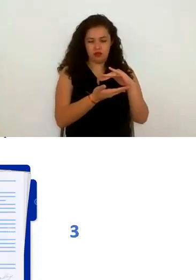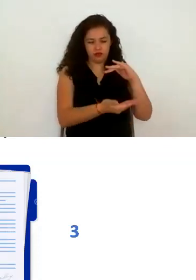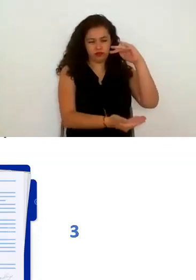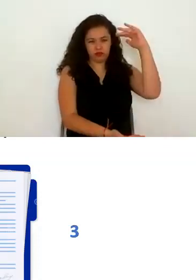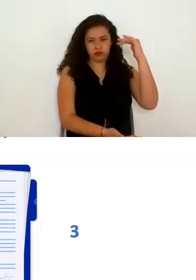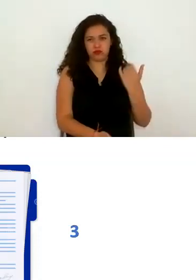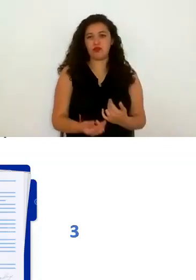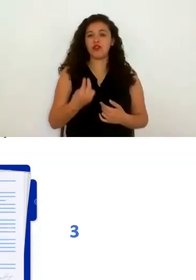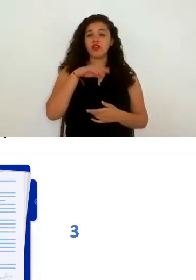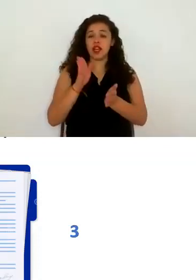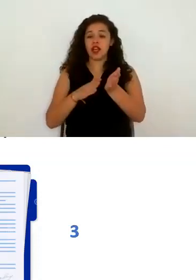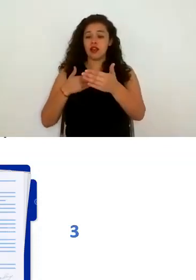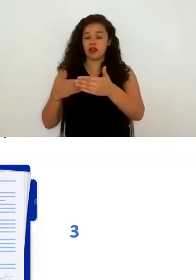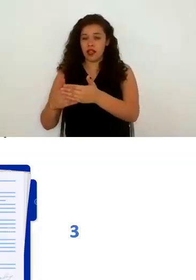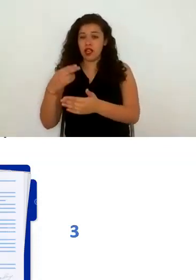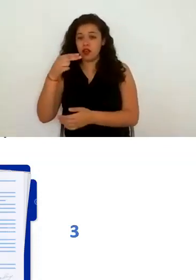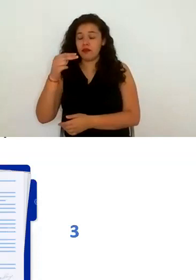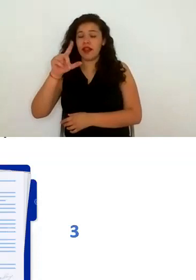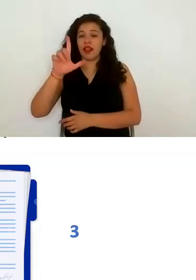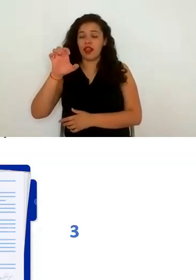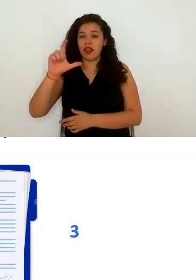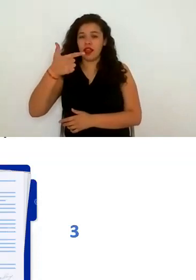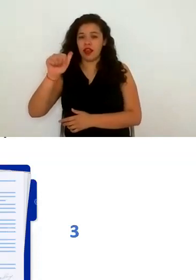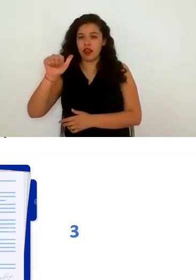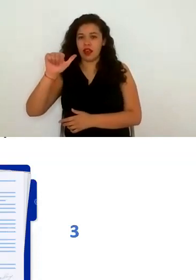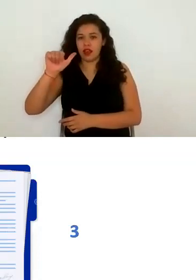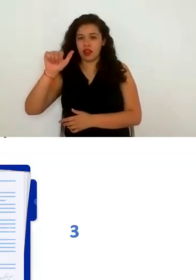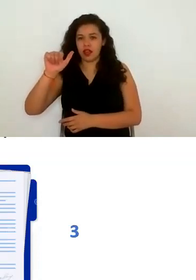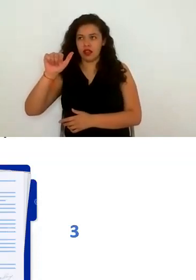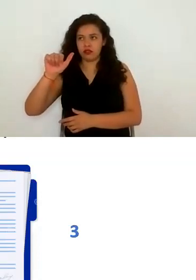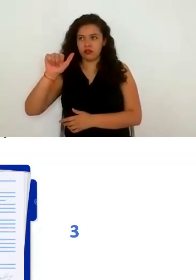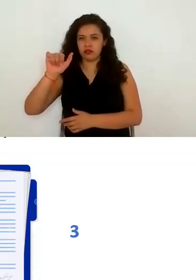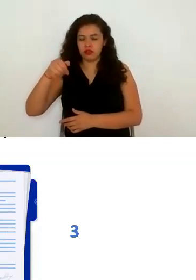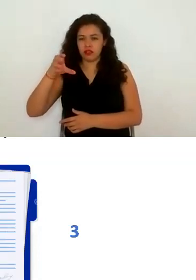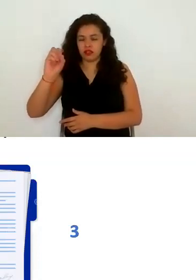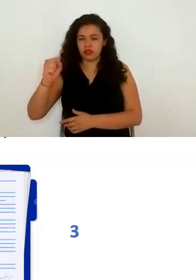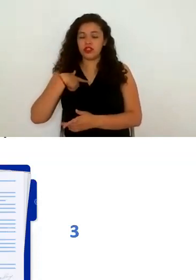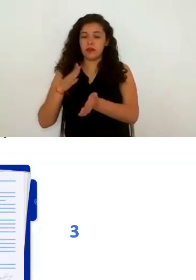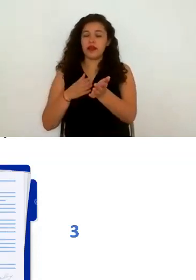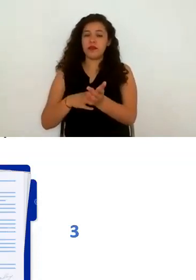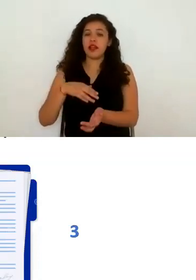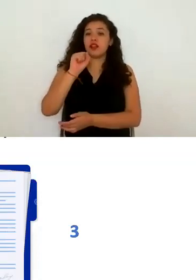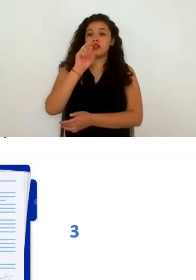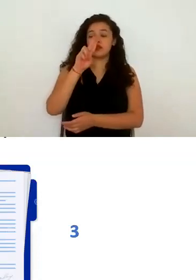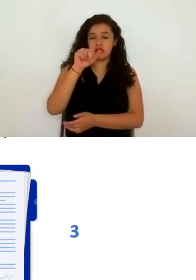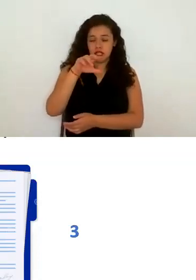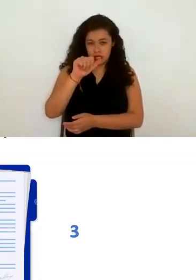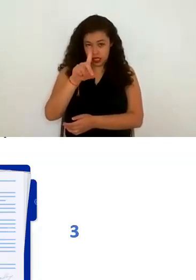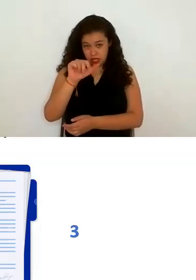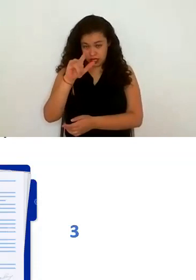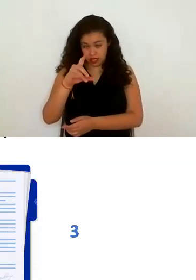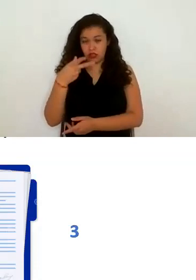concepto legajos, de tal forma que yo tengo un expediente que se llama Susana Diego, es su expediente